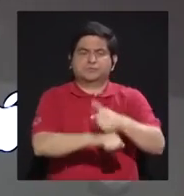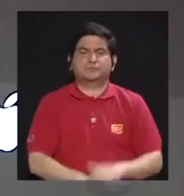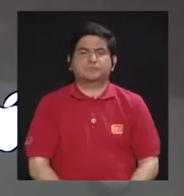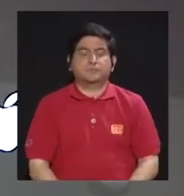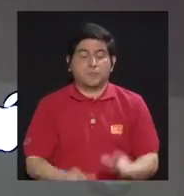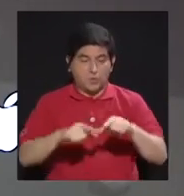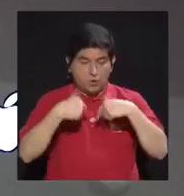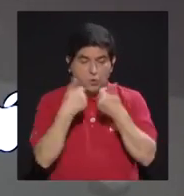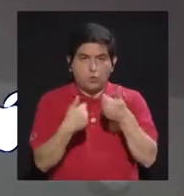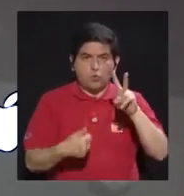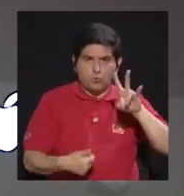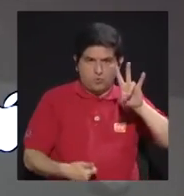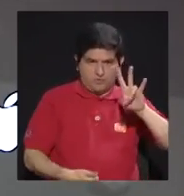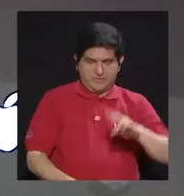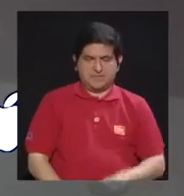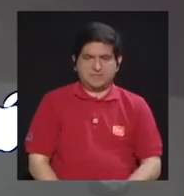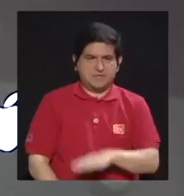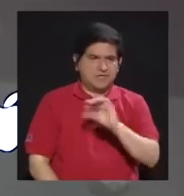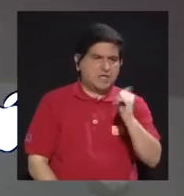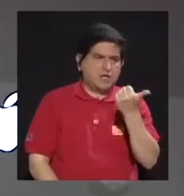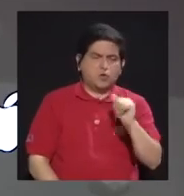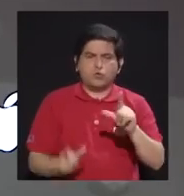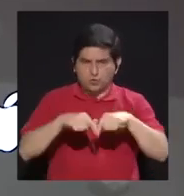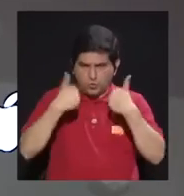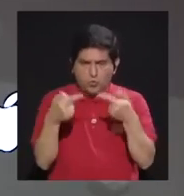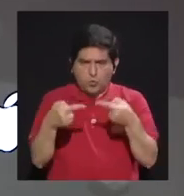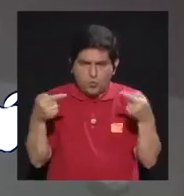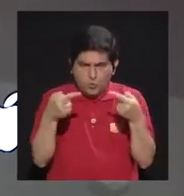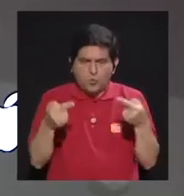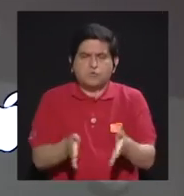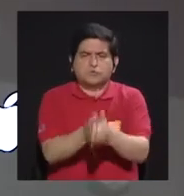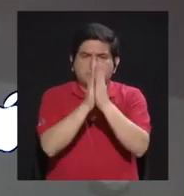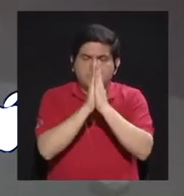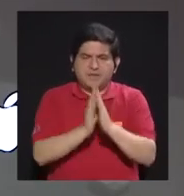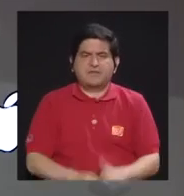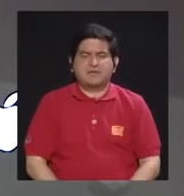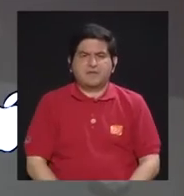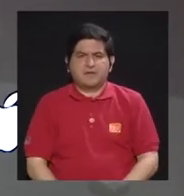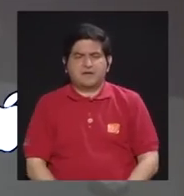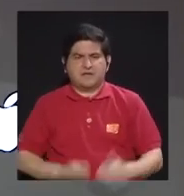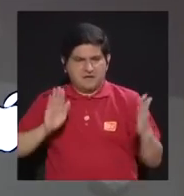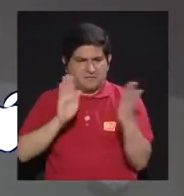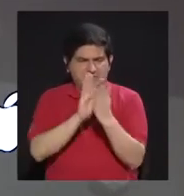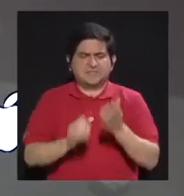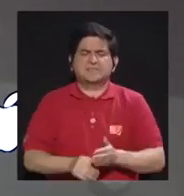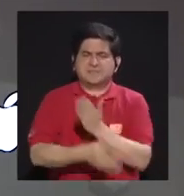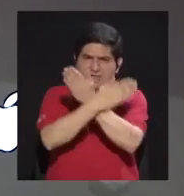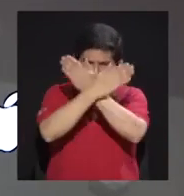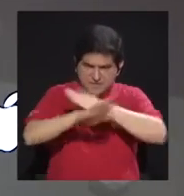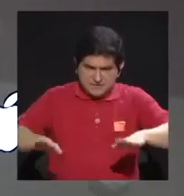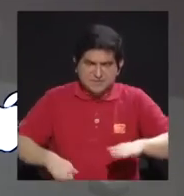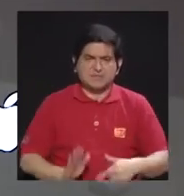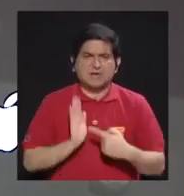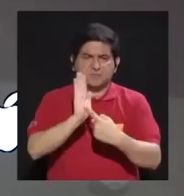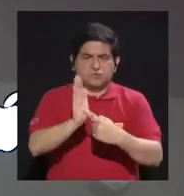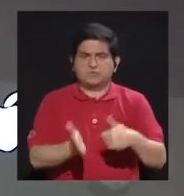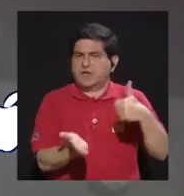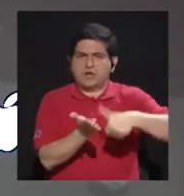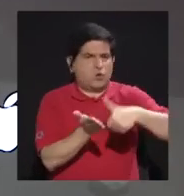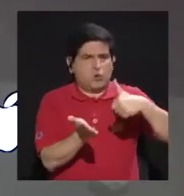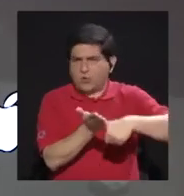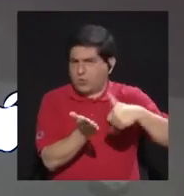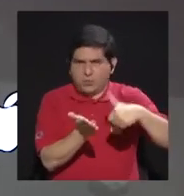grupo, los 27, y en general de algunos grupos de oposición, dice la resistencia pacífica expresada en la abstención